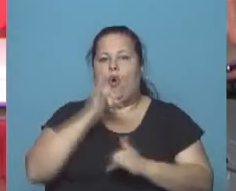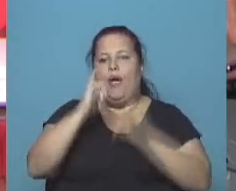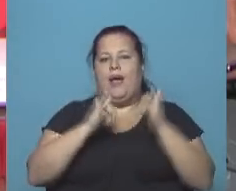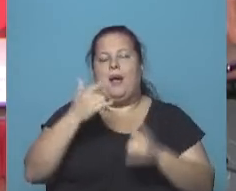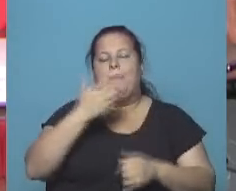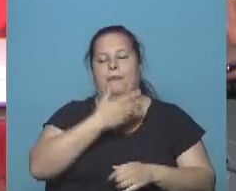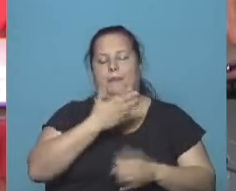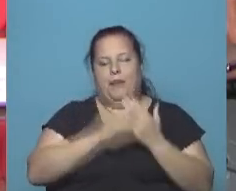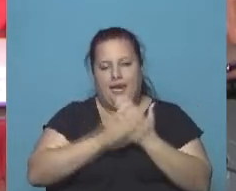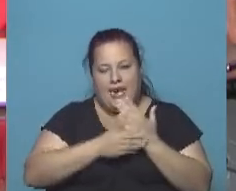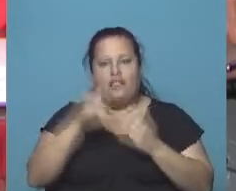palabra entonces del doctor Pedro Cano, uno de los infectólogos más prestigiosos de la Argentina y también del titular de la cartera de